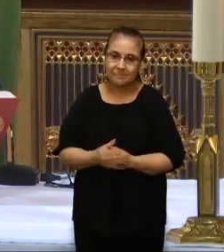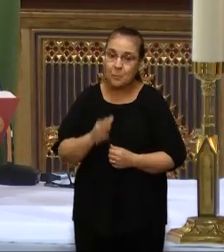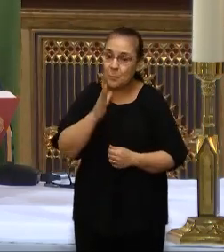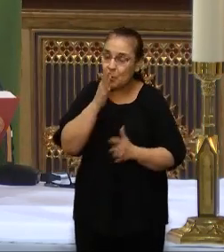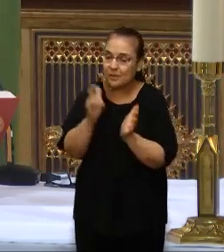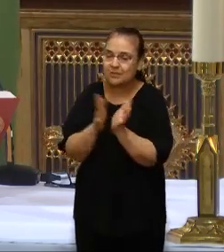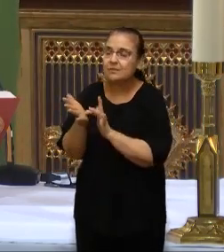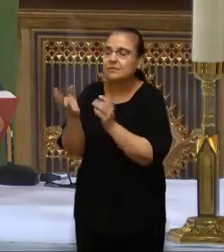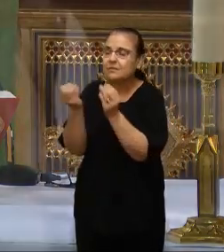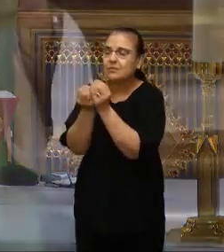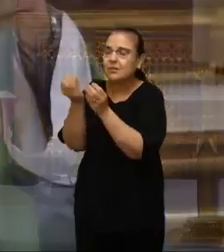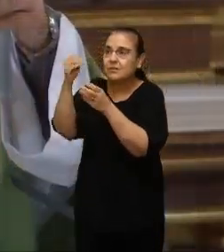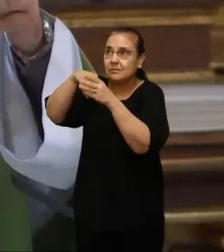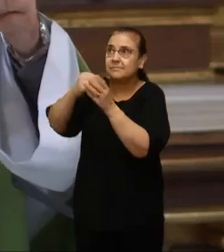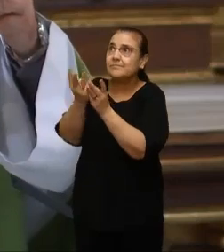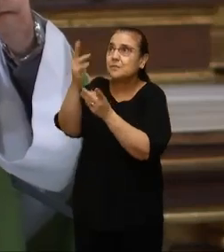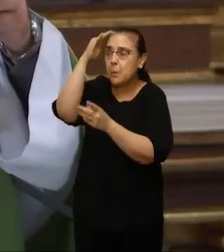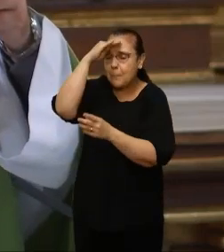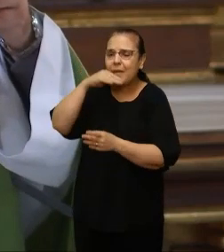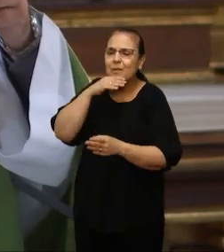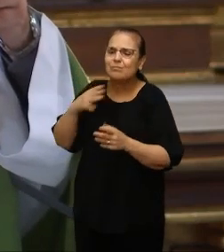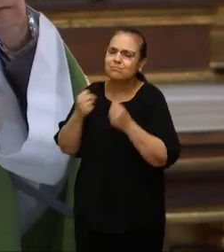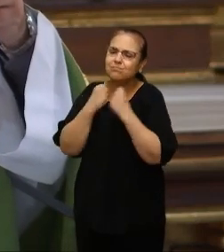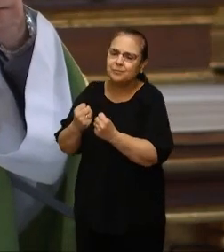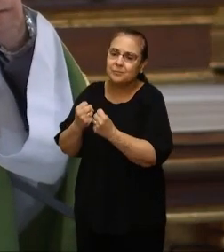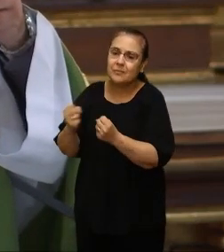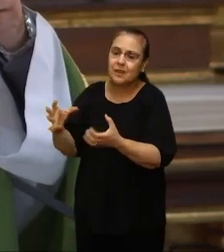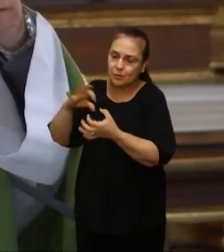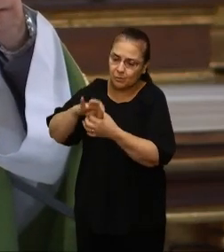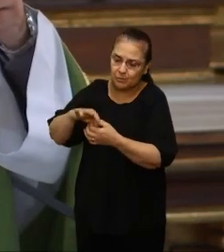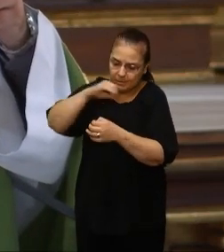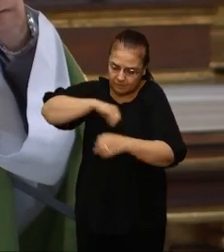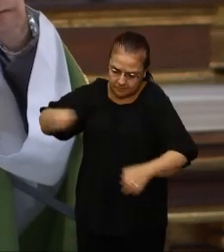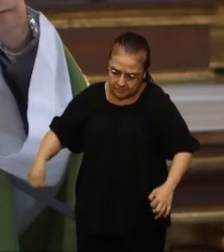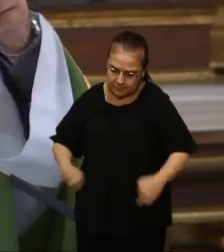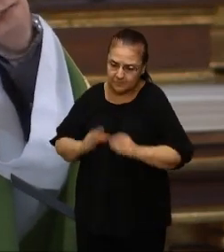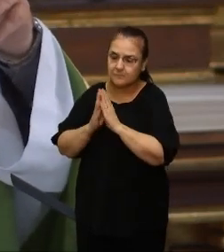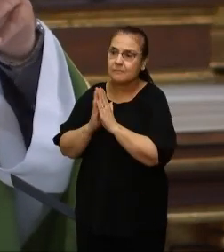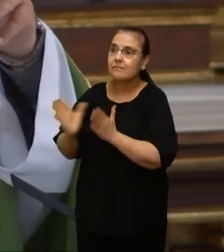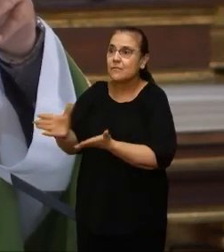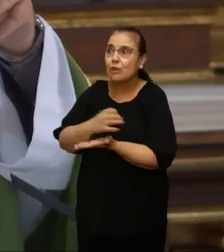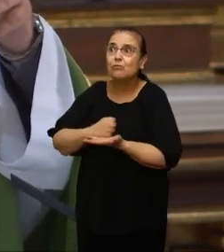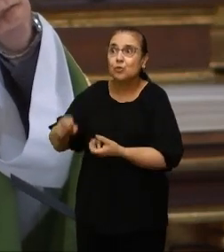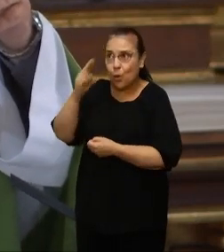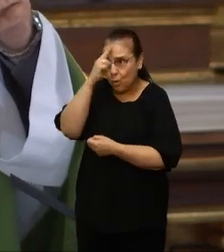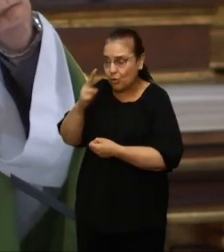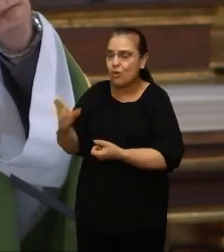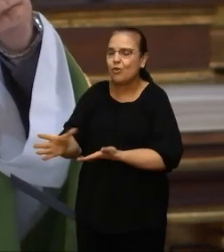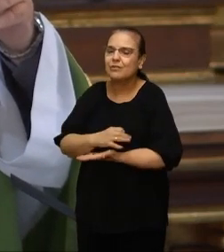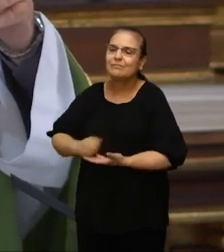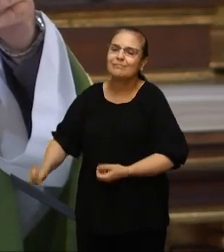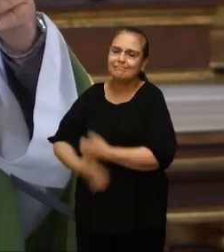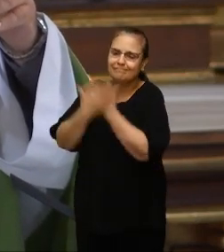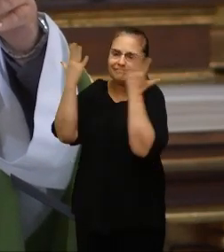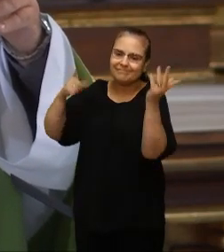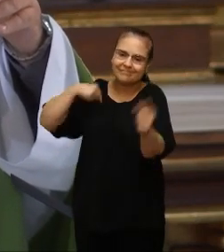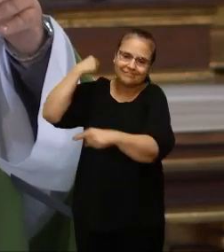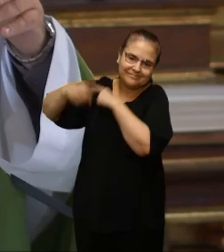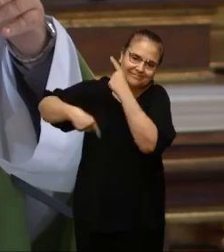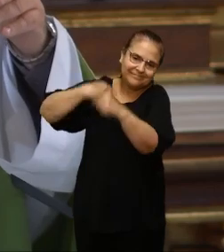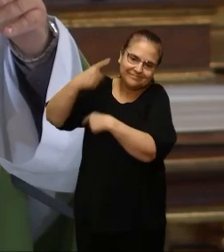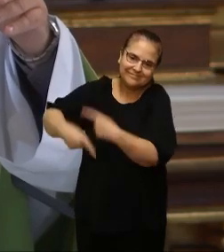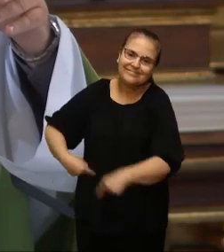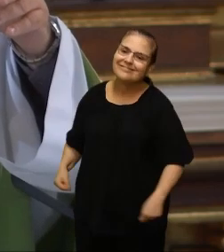Por Cristo, con Él y en Él, a ti Dios Padre omnipotente, en la unidad del Espíritu Santo, todo honor y toda gloria por